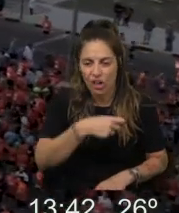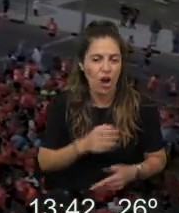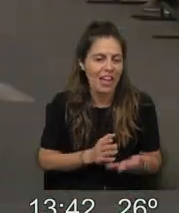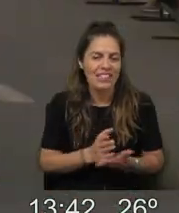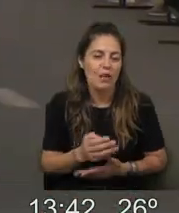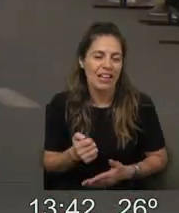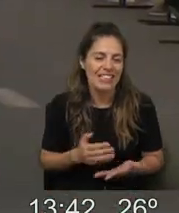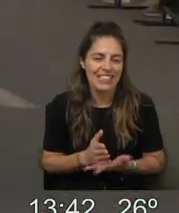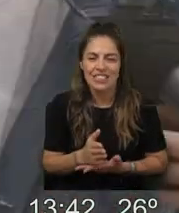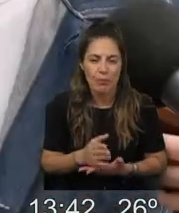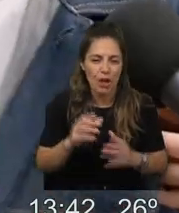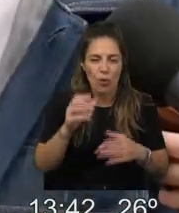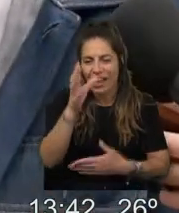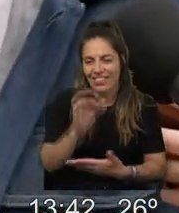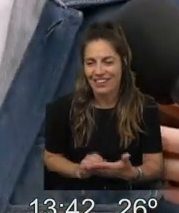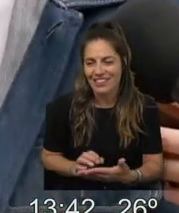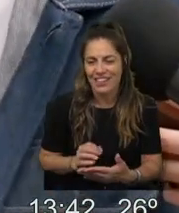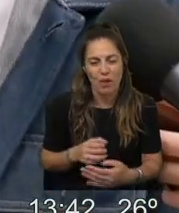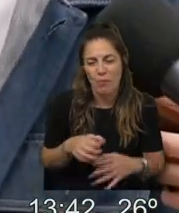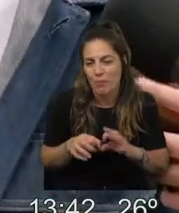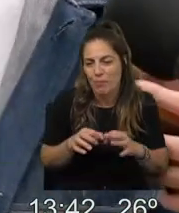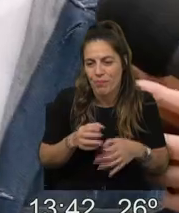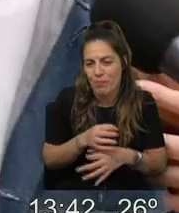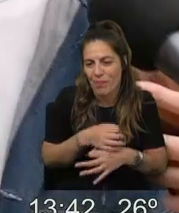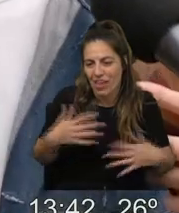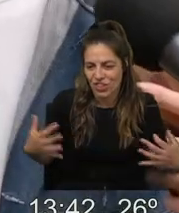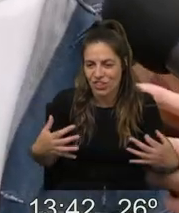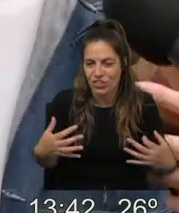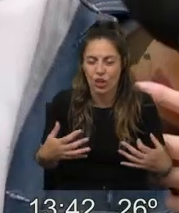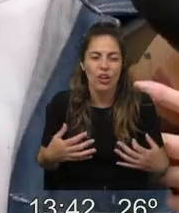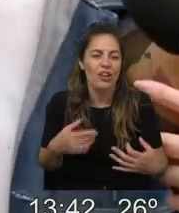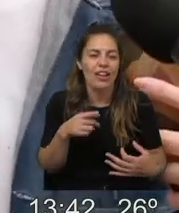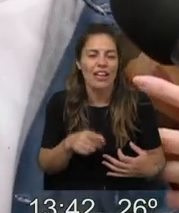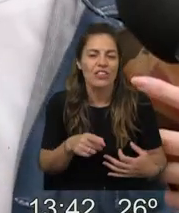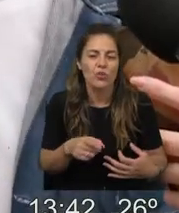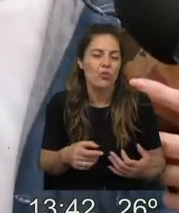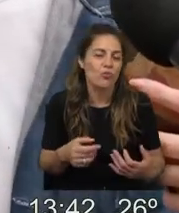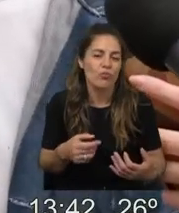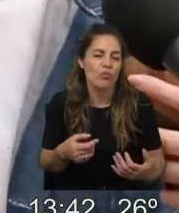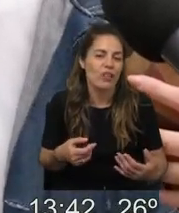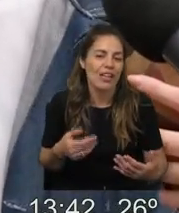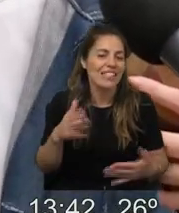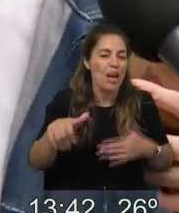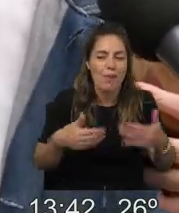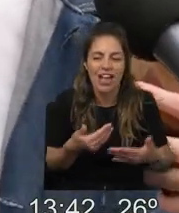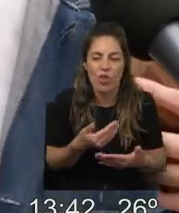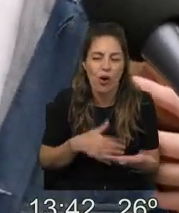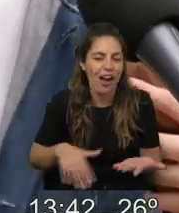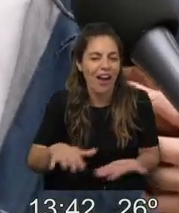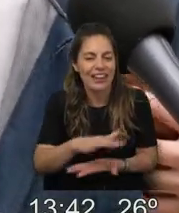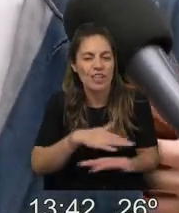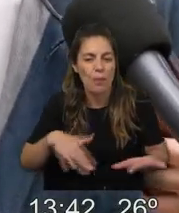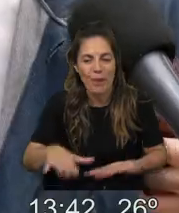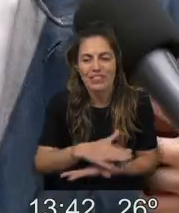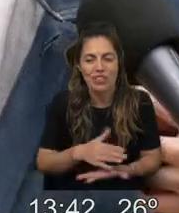casi siempre, maravilloso, ¿no? Porque eso depende más del clima. Creo que es una... es un llamado también a recorrer ese espacio, que es el espacio